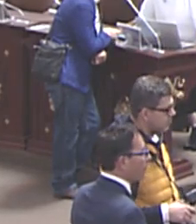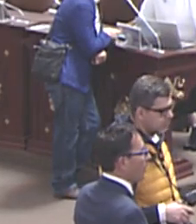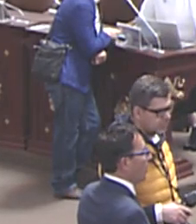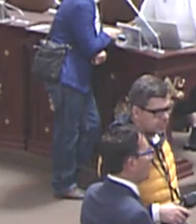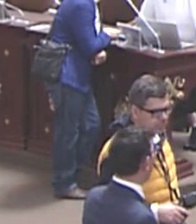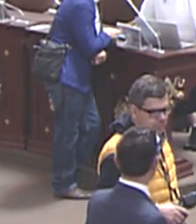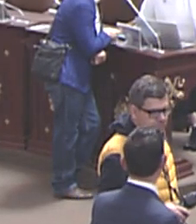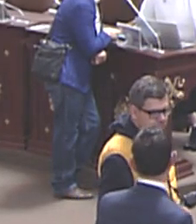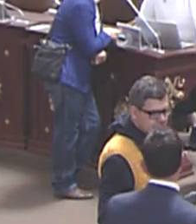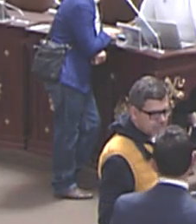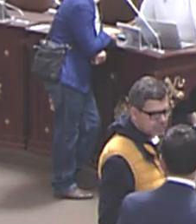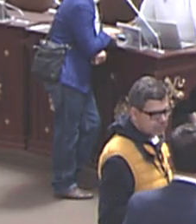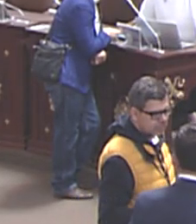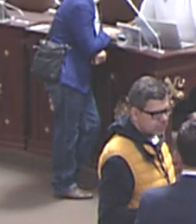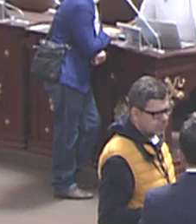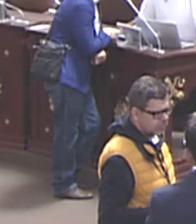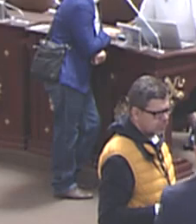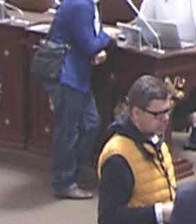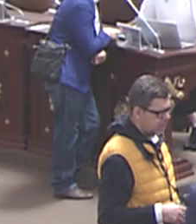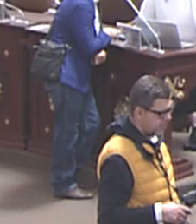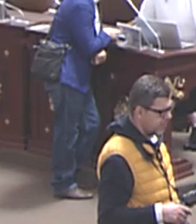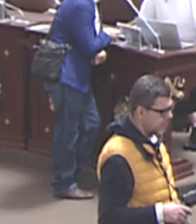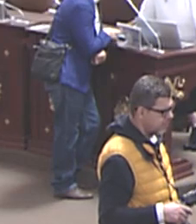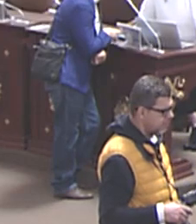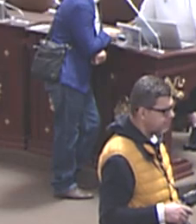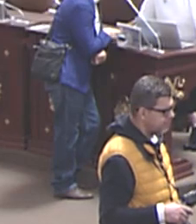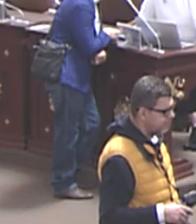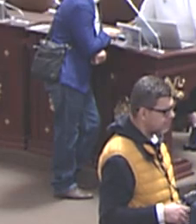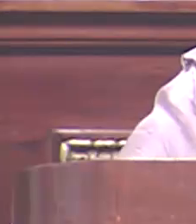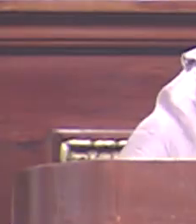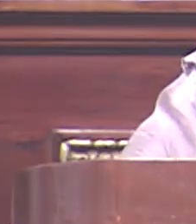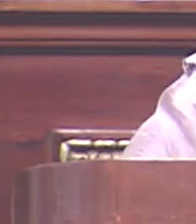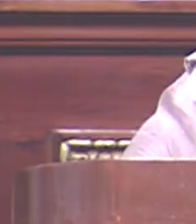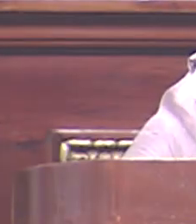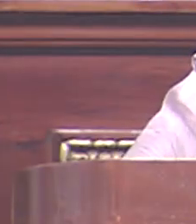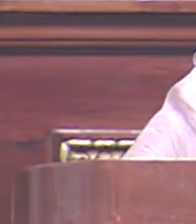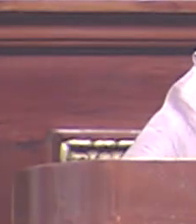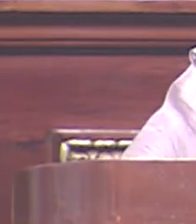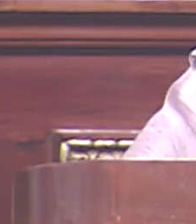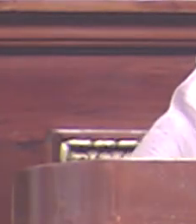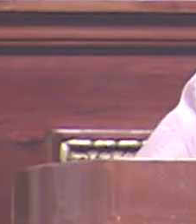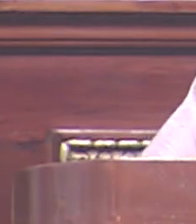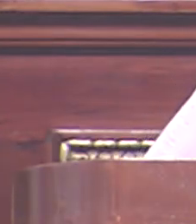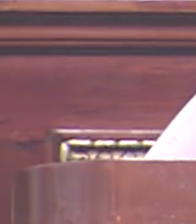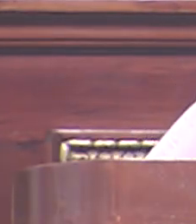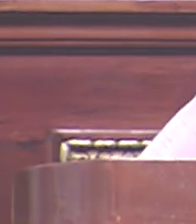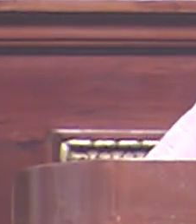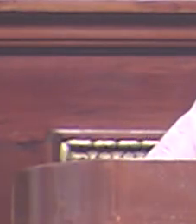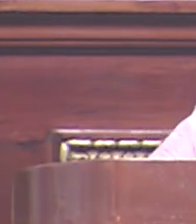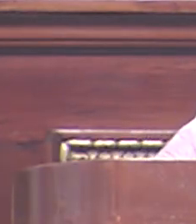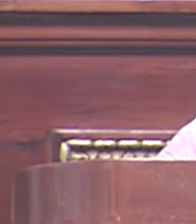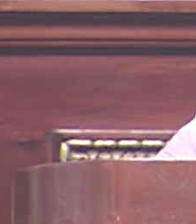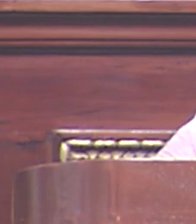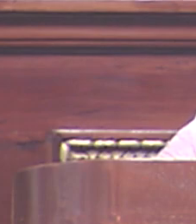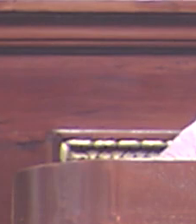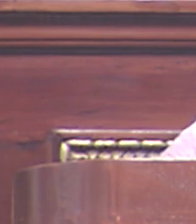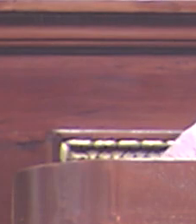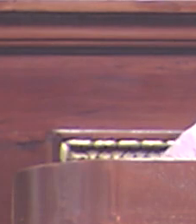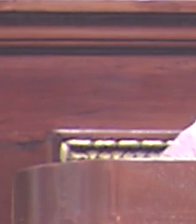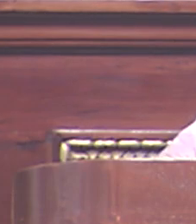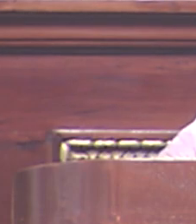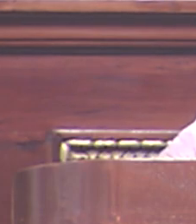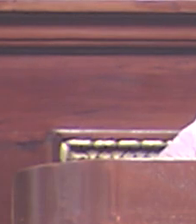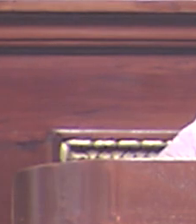Permanente en el acta de la sesión anterior. Diputada Presidenta, esta Secretaría le informa que ha sido publicada en la Gaceta de conformidad con lo dispuesto por el